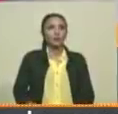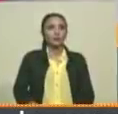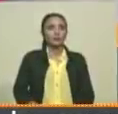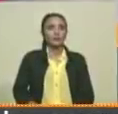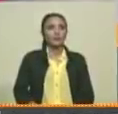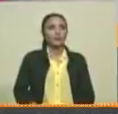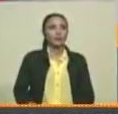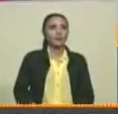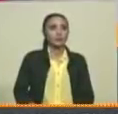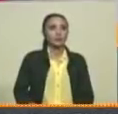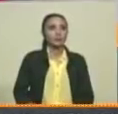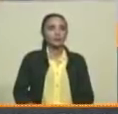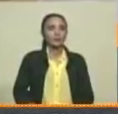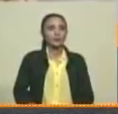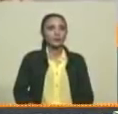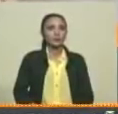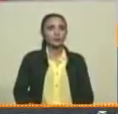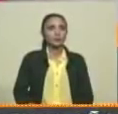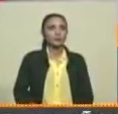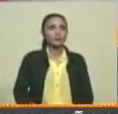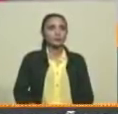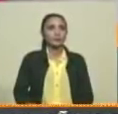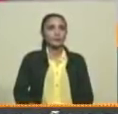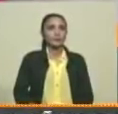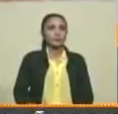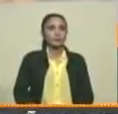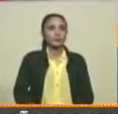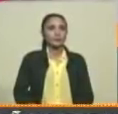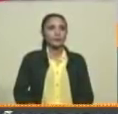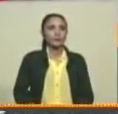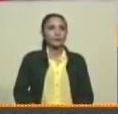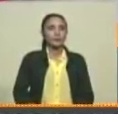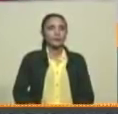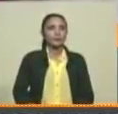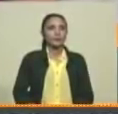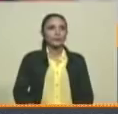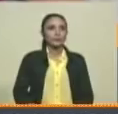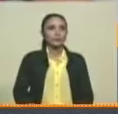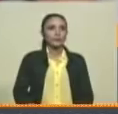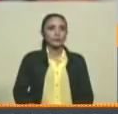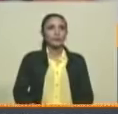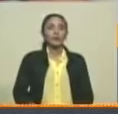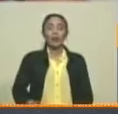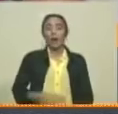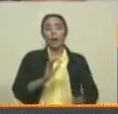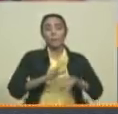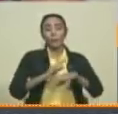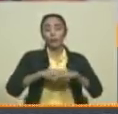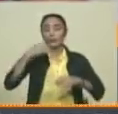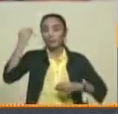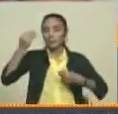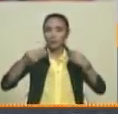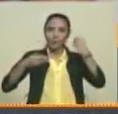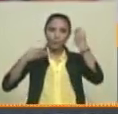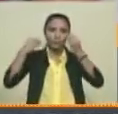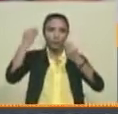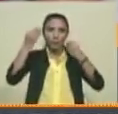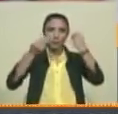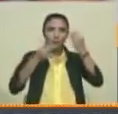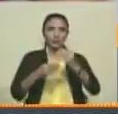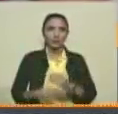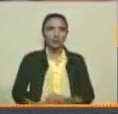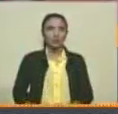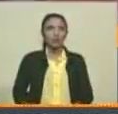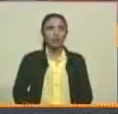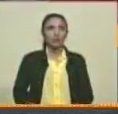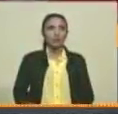escuela. Porque si nosotros analizamos, presidente... Estás tirando flecha,